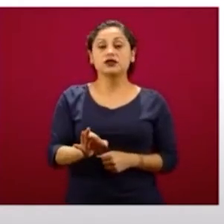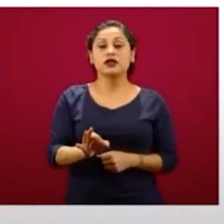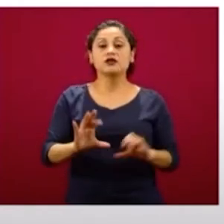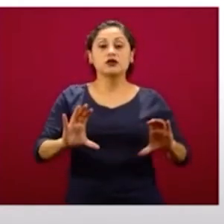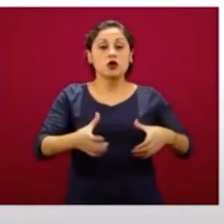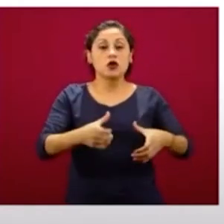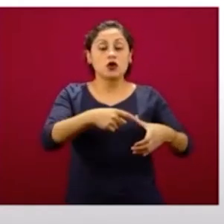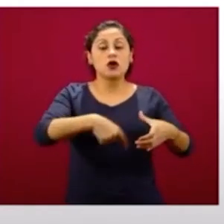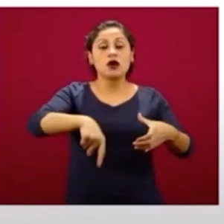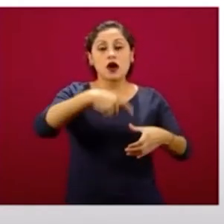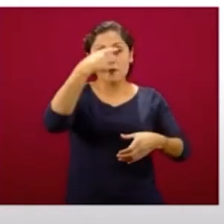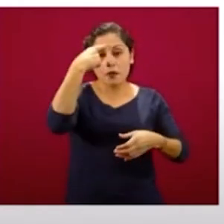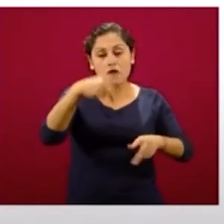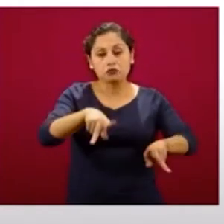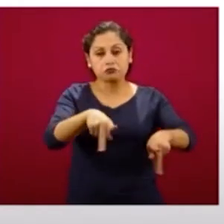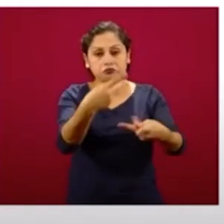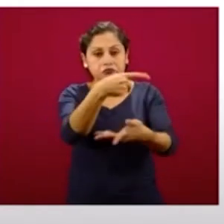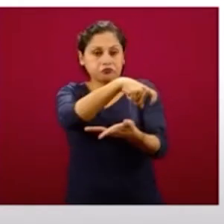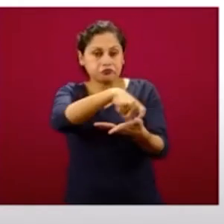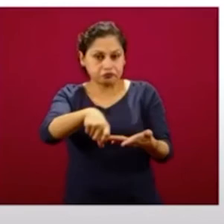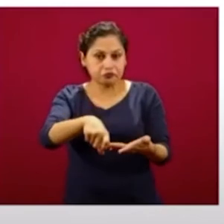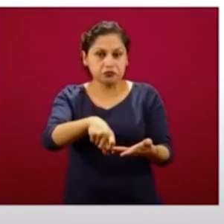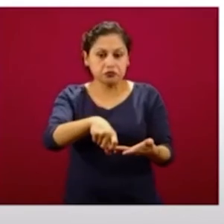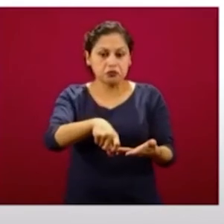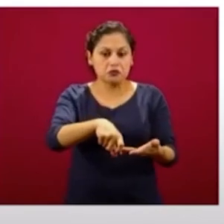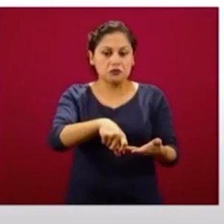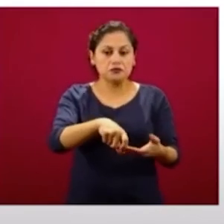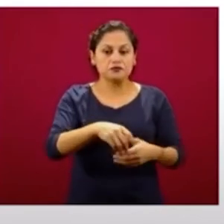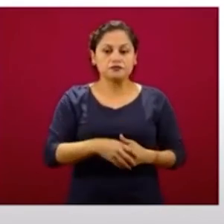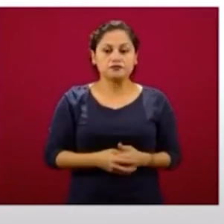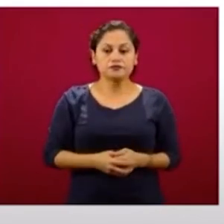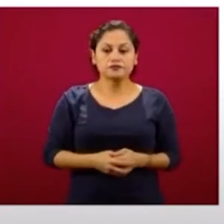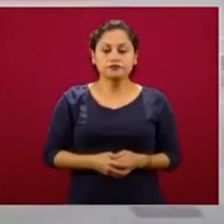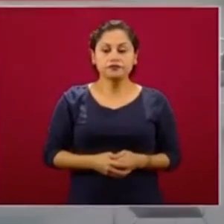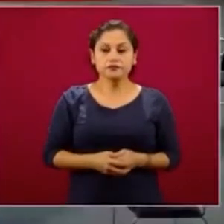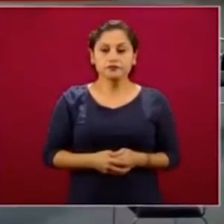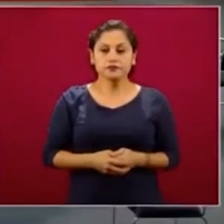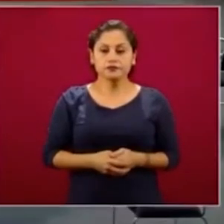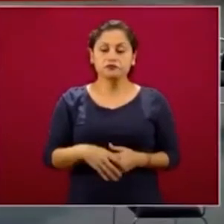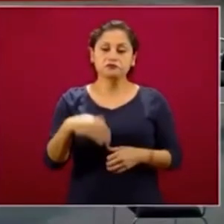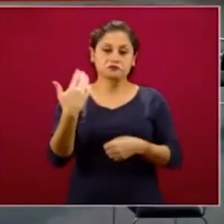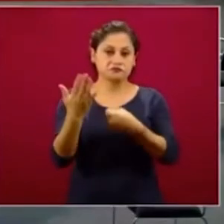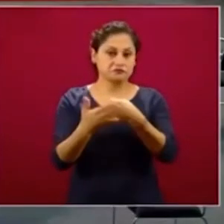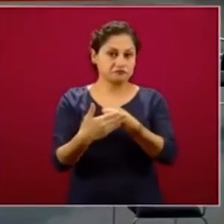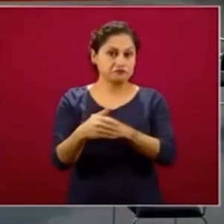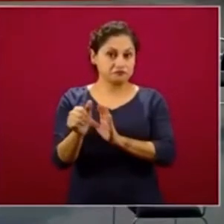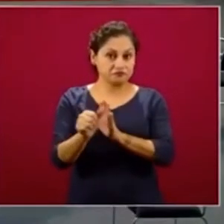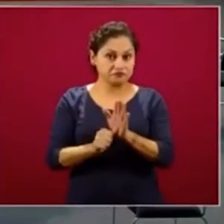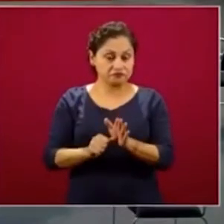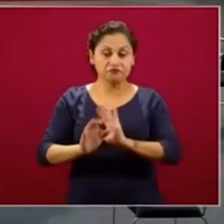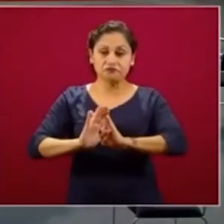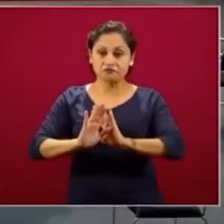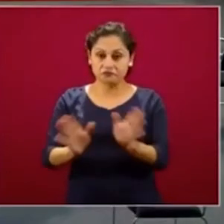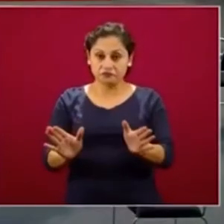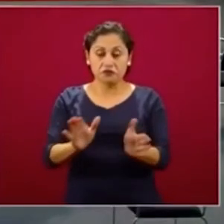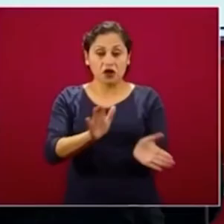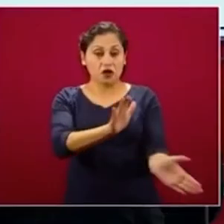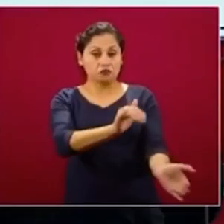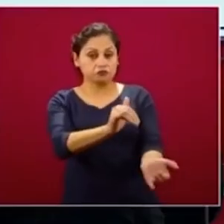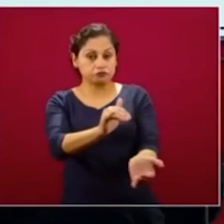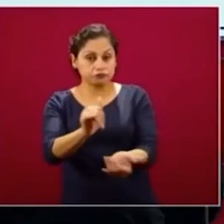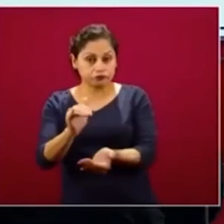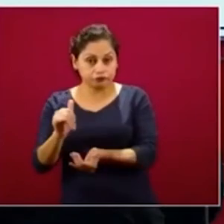comerciales, ya también está la meta cumplida, ya estamos el próximo mes, empezamos a retirar la